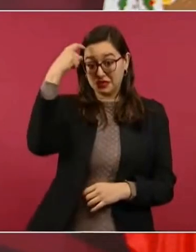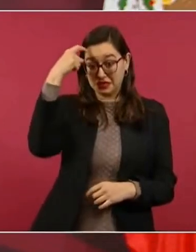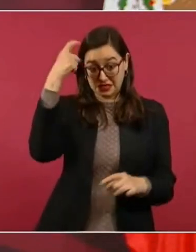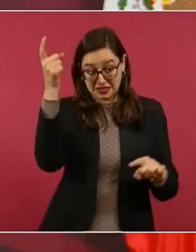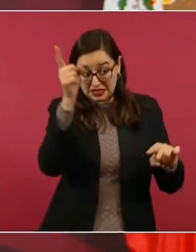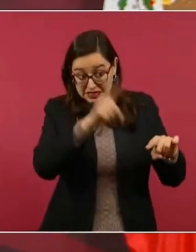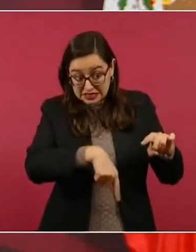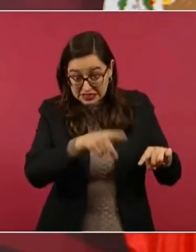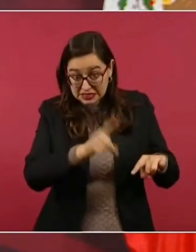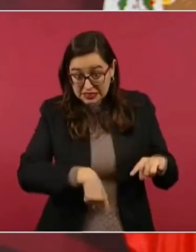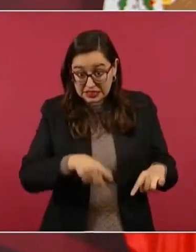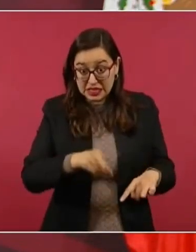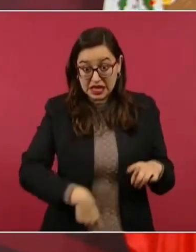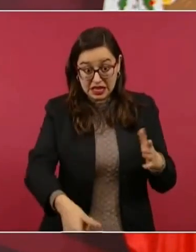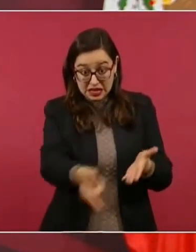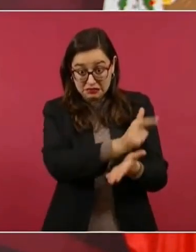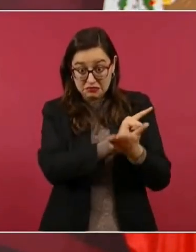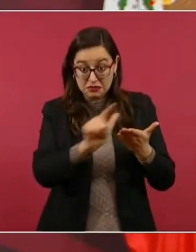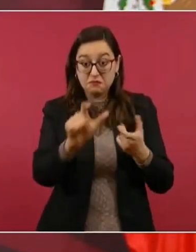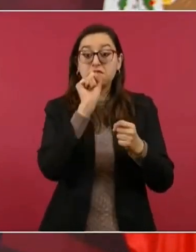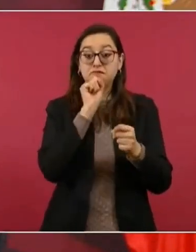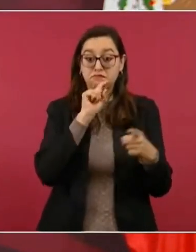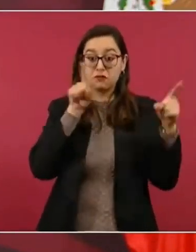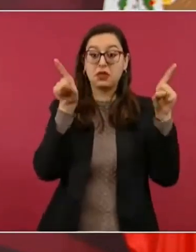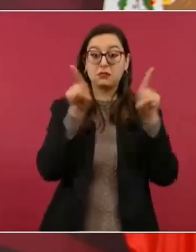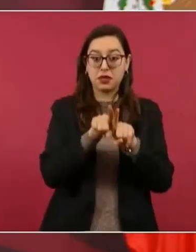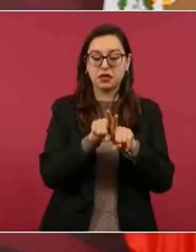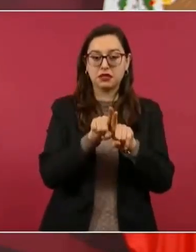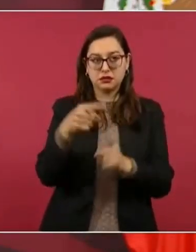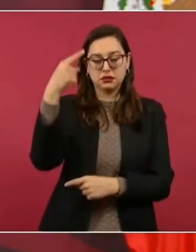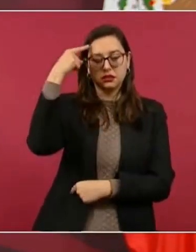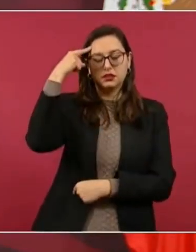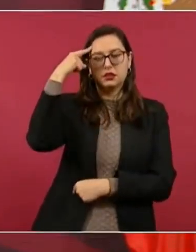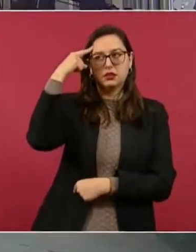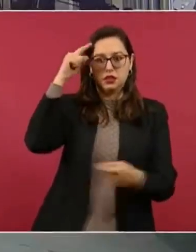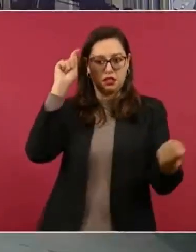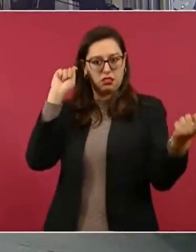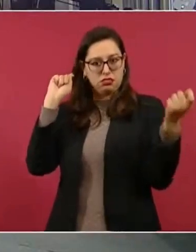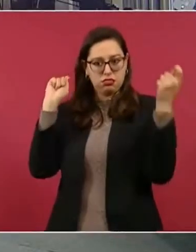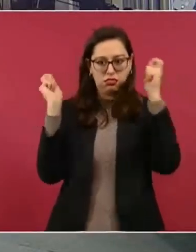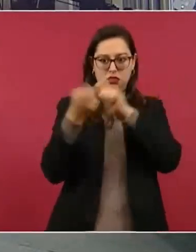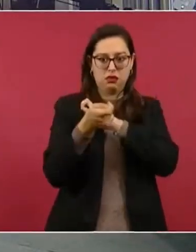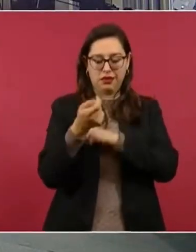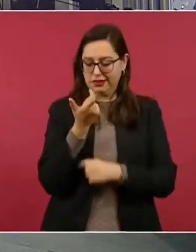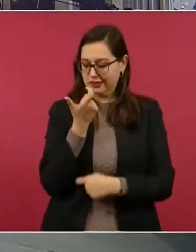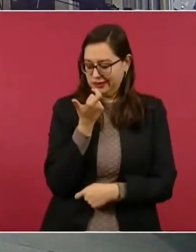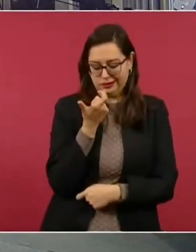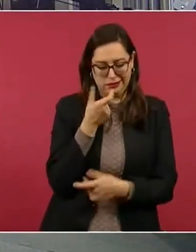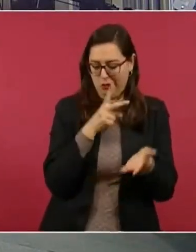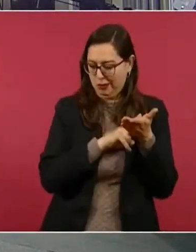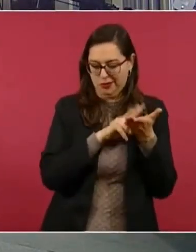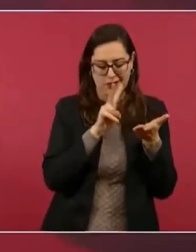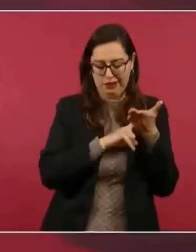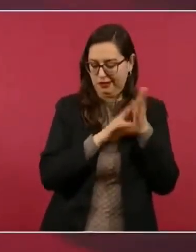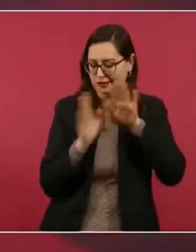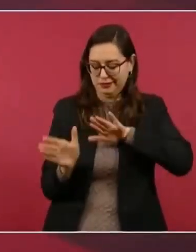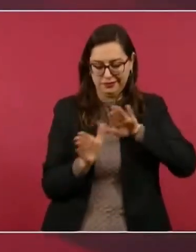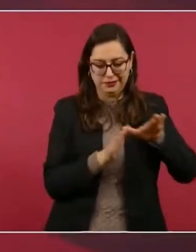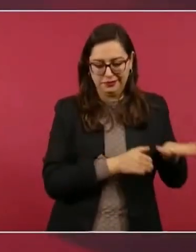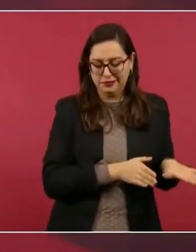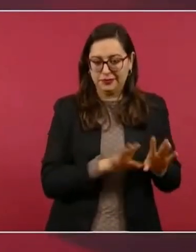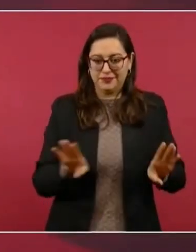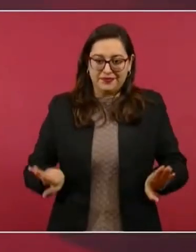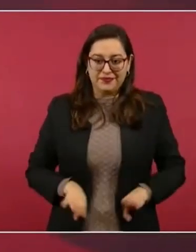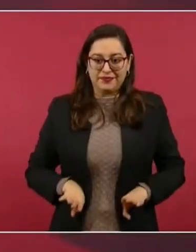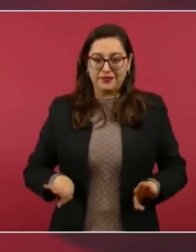revolución de las conciencias, el que la gente valga por sus principios, por sus ideales,